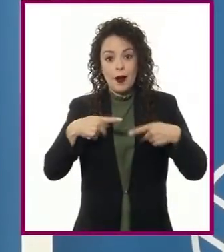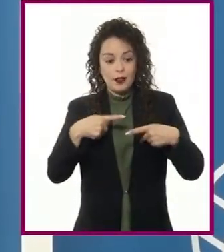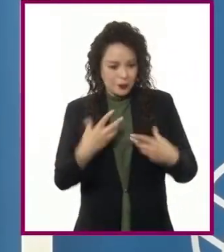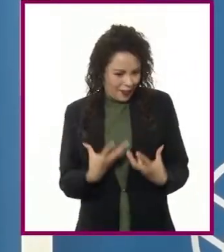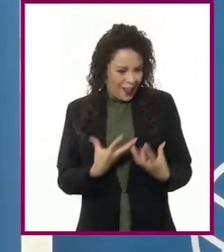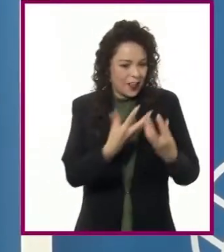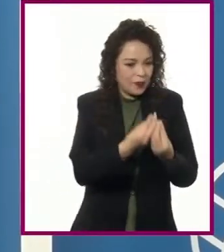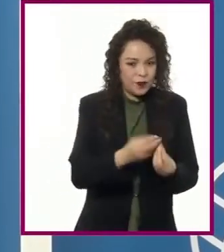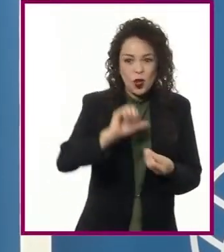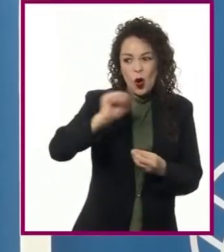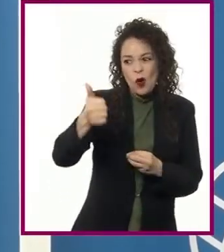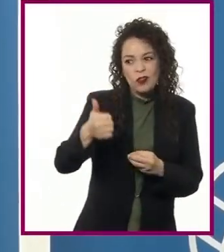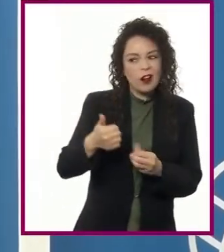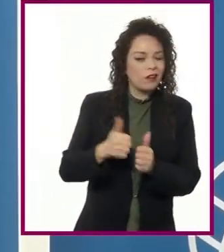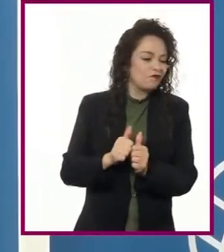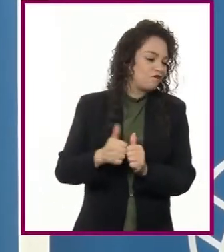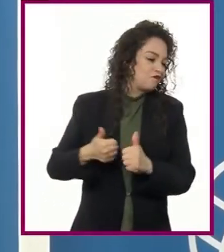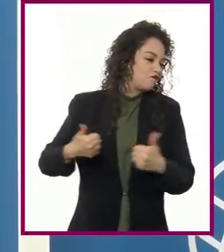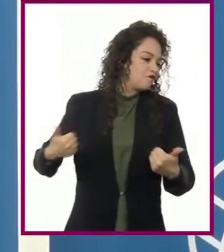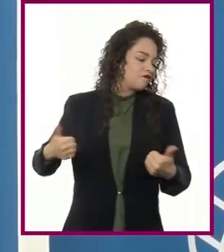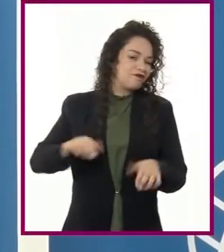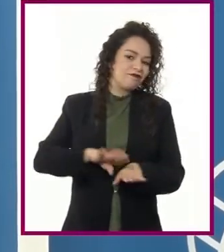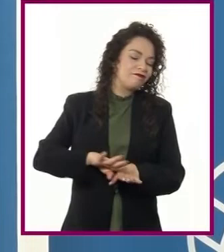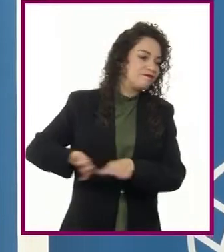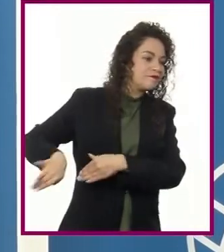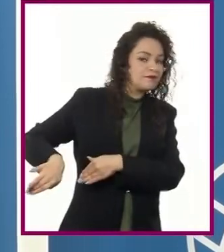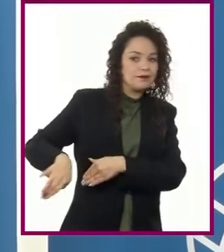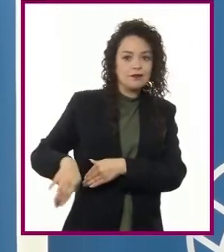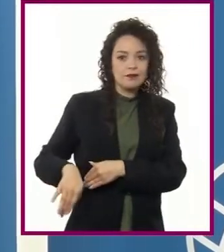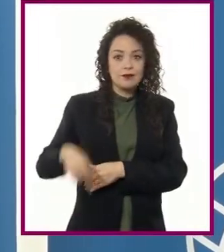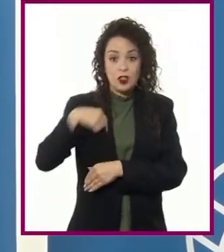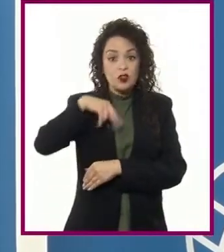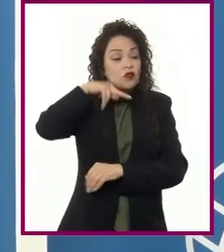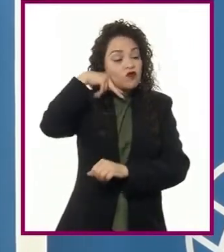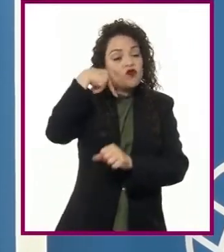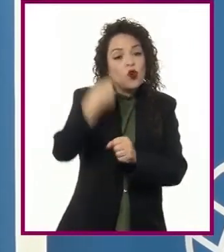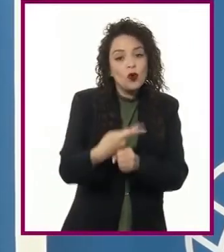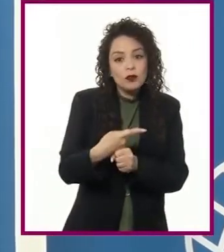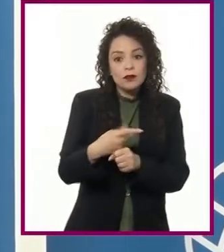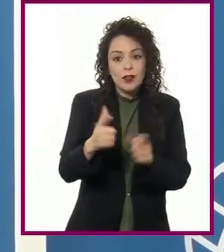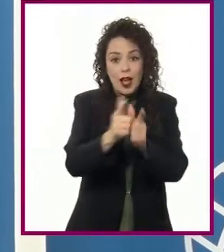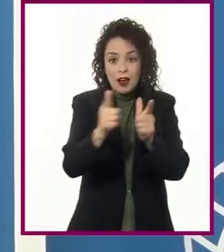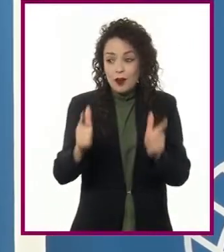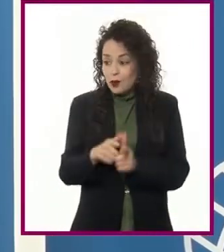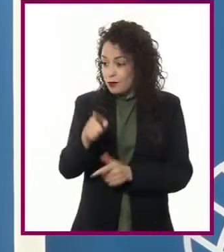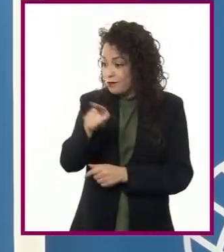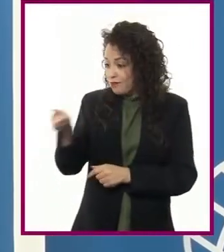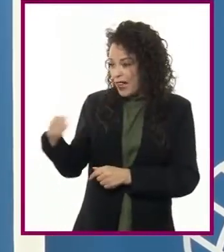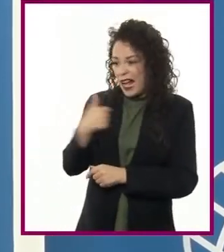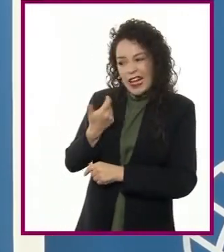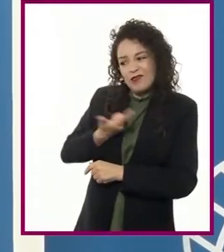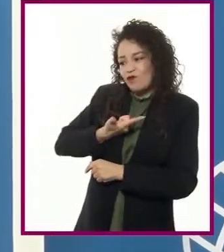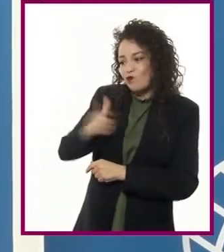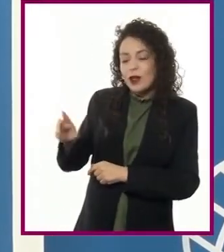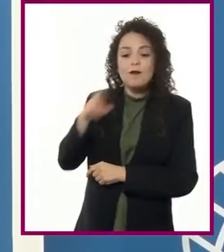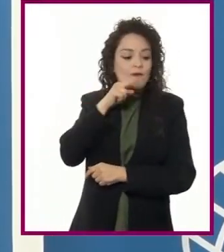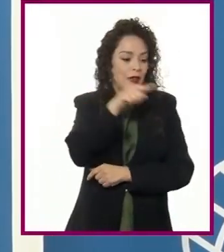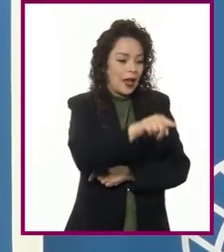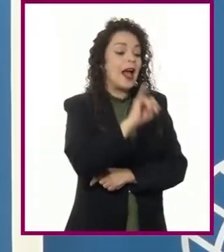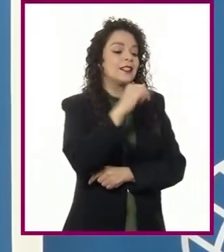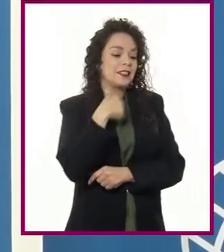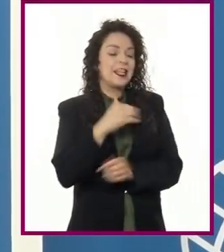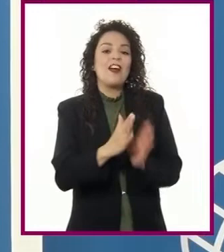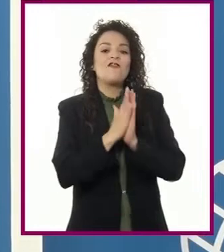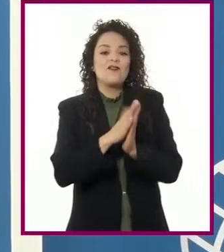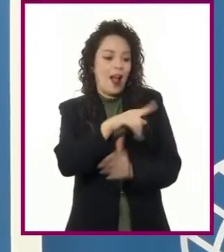otras. Nos excluimos voluntariamente de otros grupos cuando elegimos los nuestros. Así, cuando dicen que son